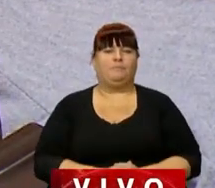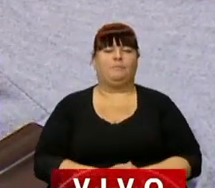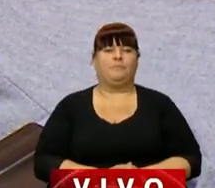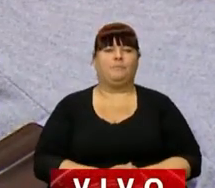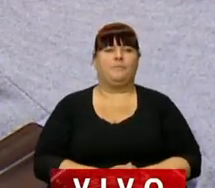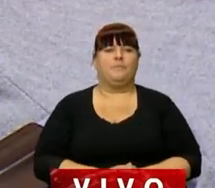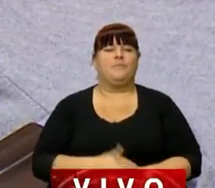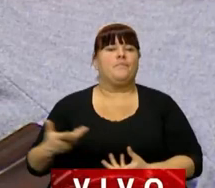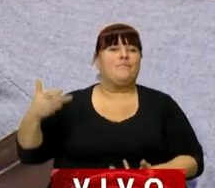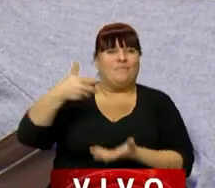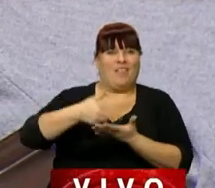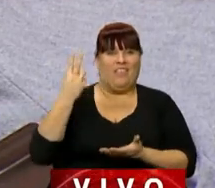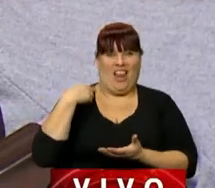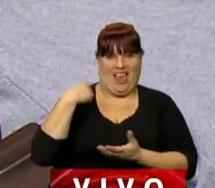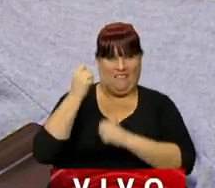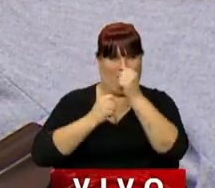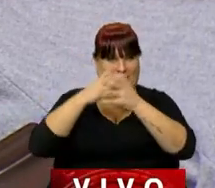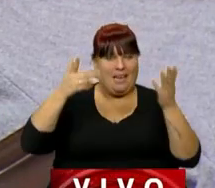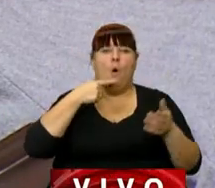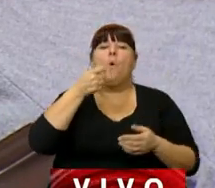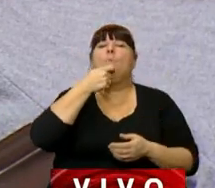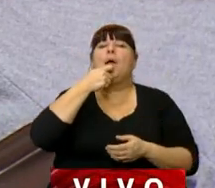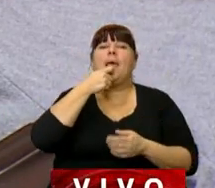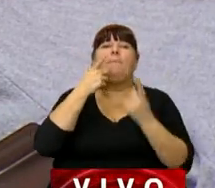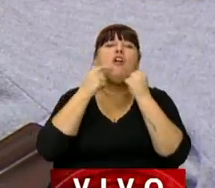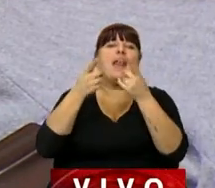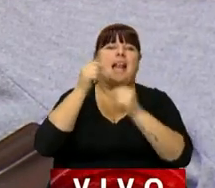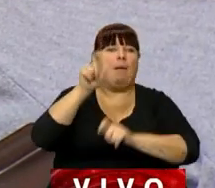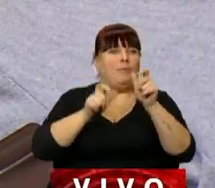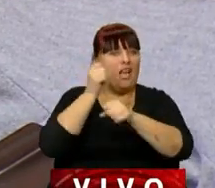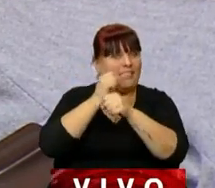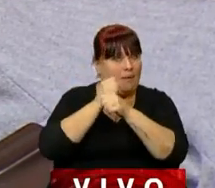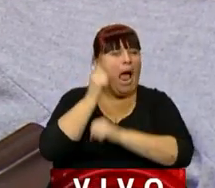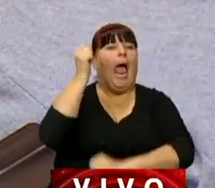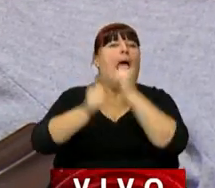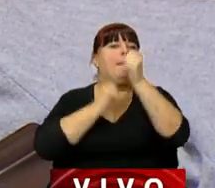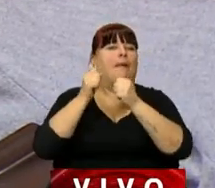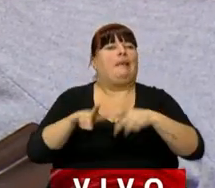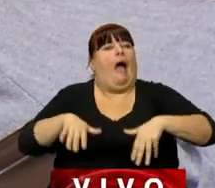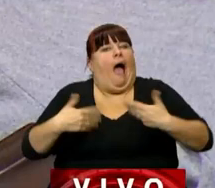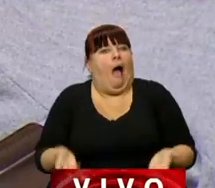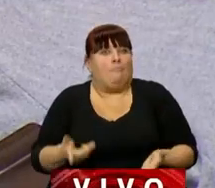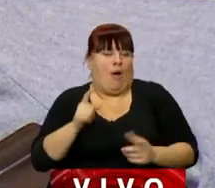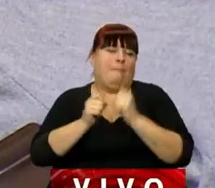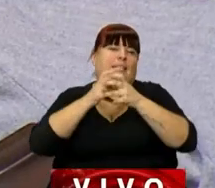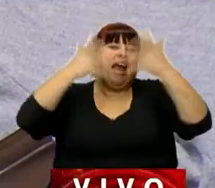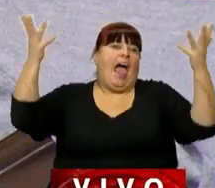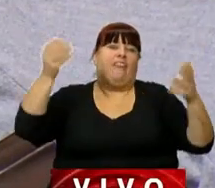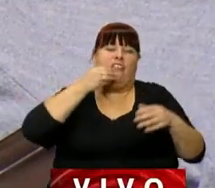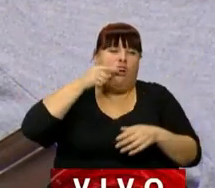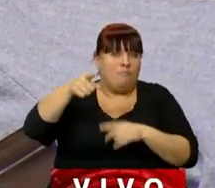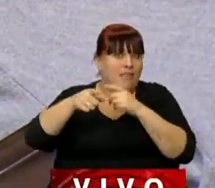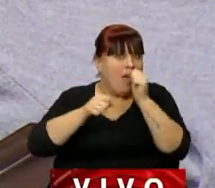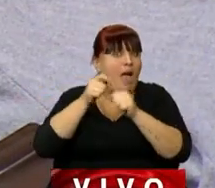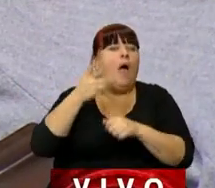los aportes patronales usted sabe que cada vez que hay un reclamo de los trabajadores las empresas aprovechan las grandes alimenticias